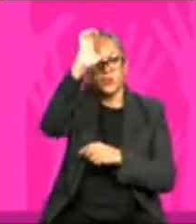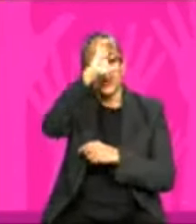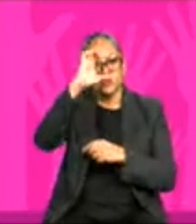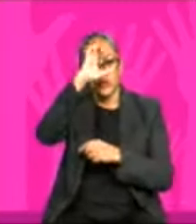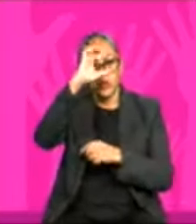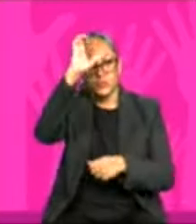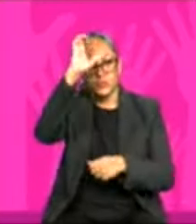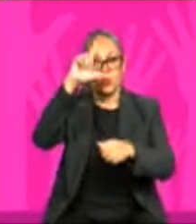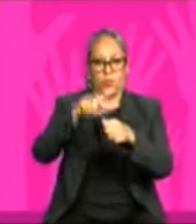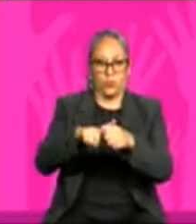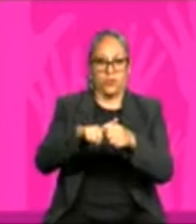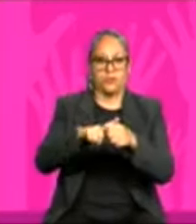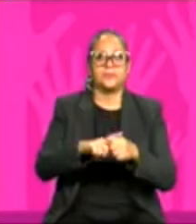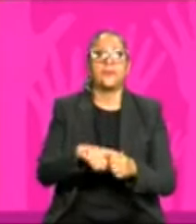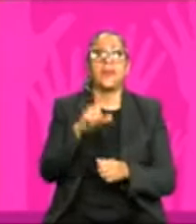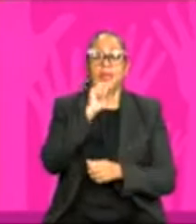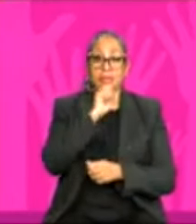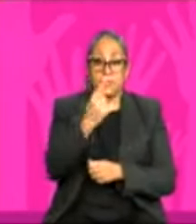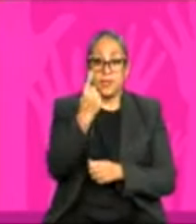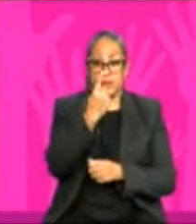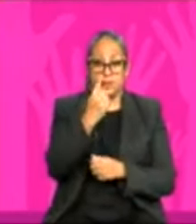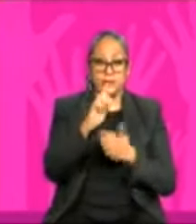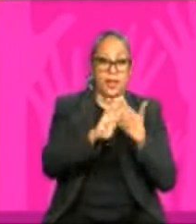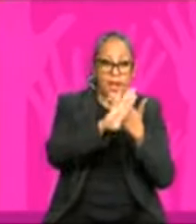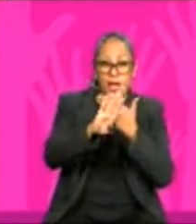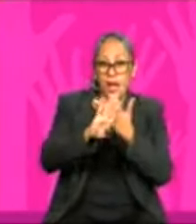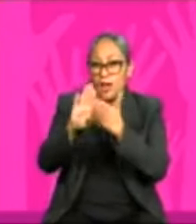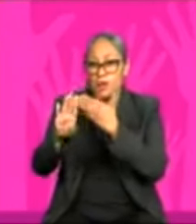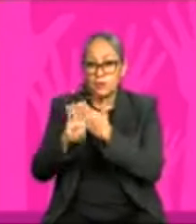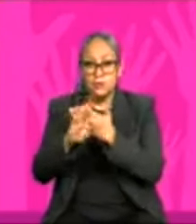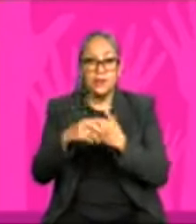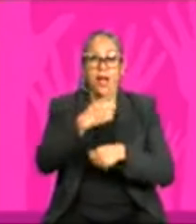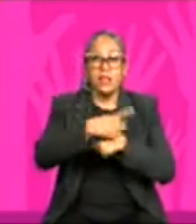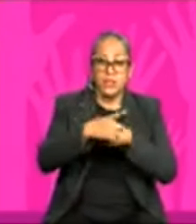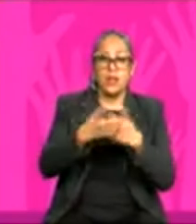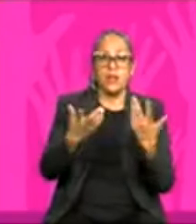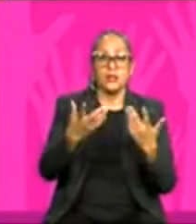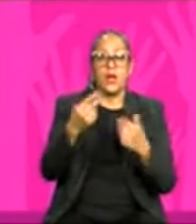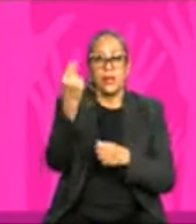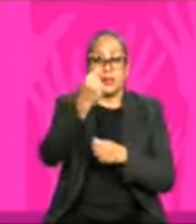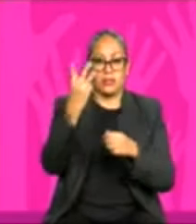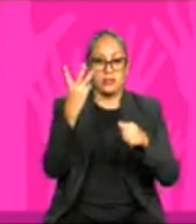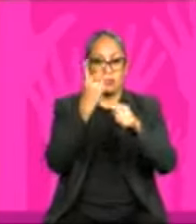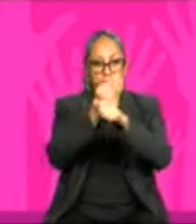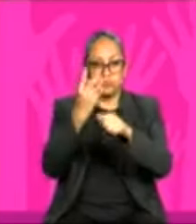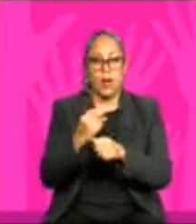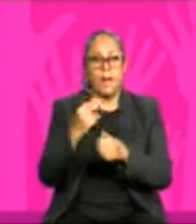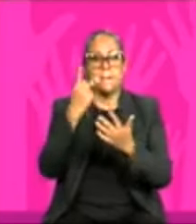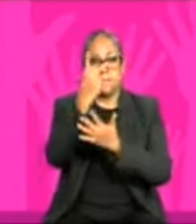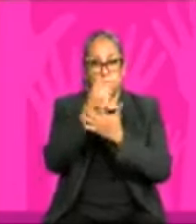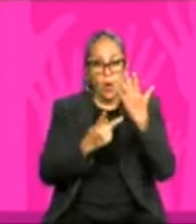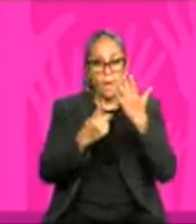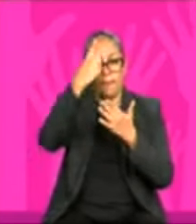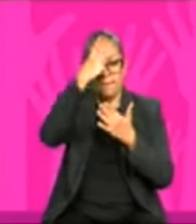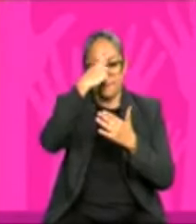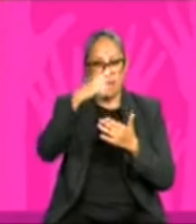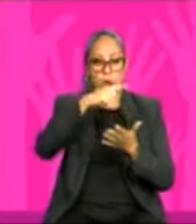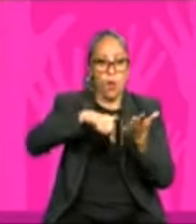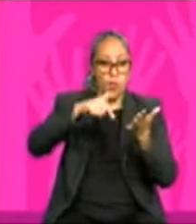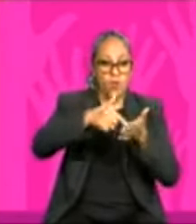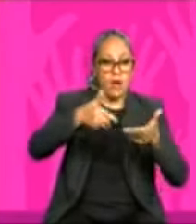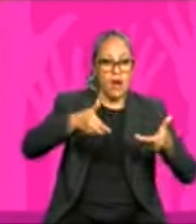cultura. Y también tendremos prevención del delito. Implementaremos el programa de acción de senderos seguros con